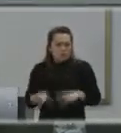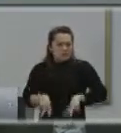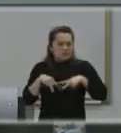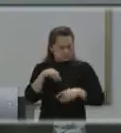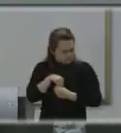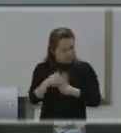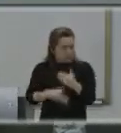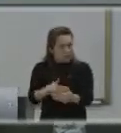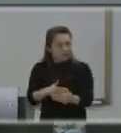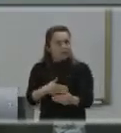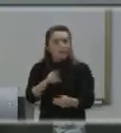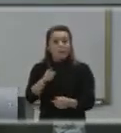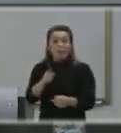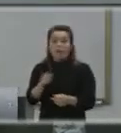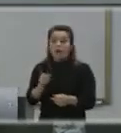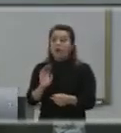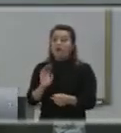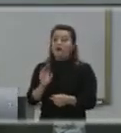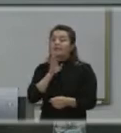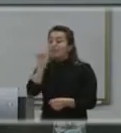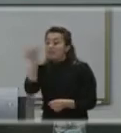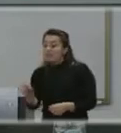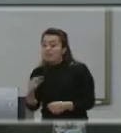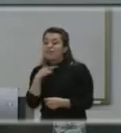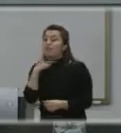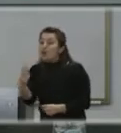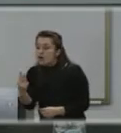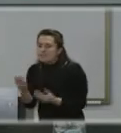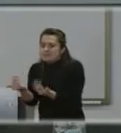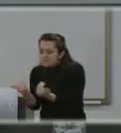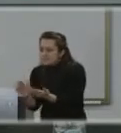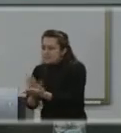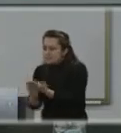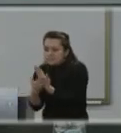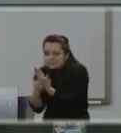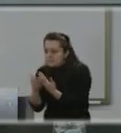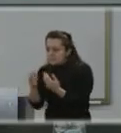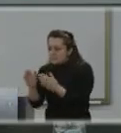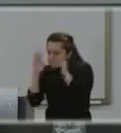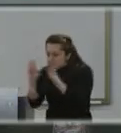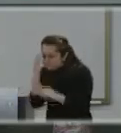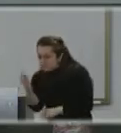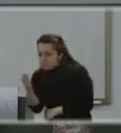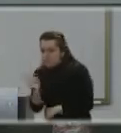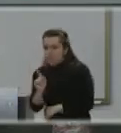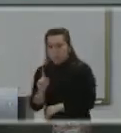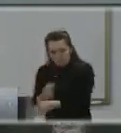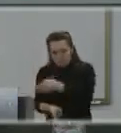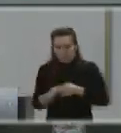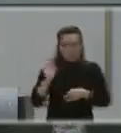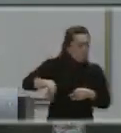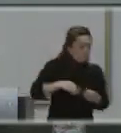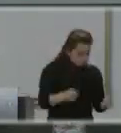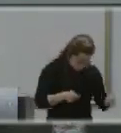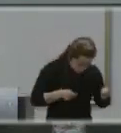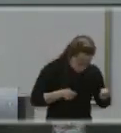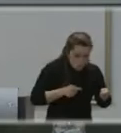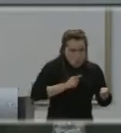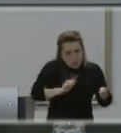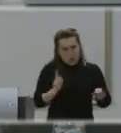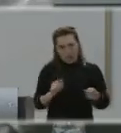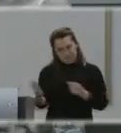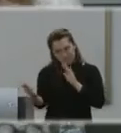no puede ocurrir es que reemplacen la voz de la persona con discapacidad, ¿sí? Y finalmente, hablamos de un